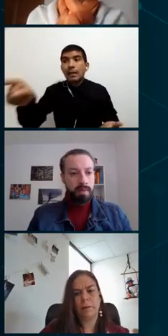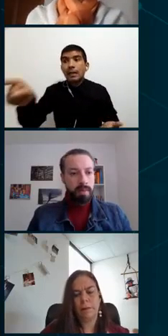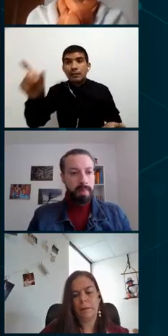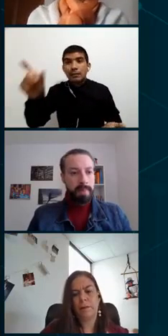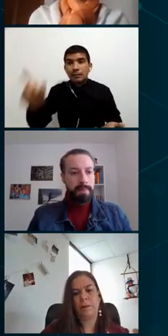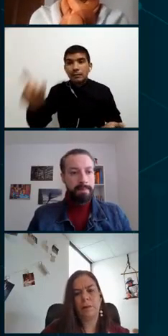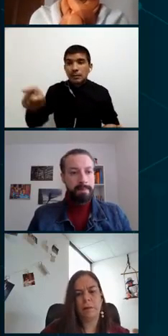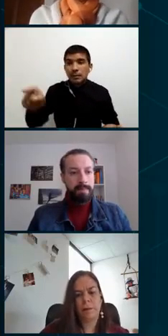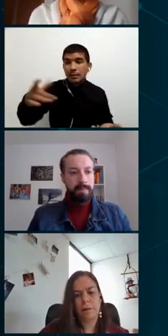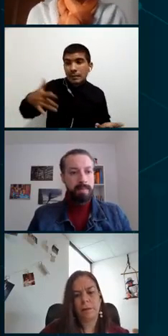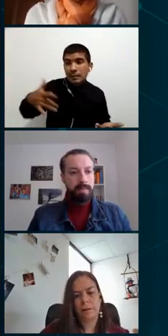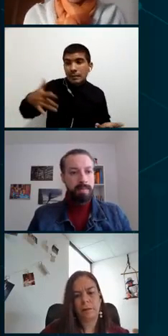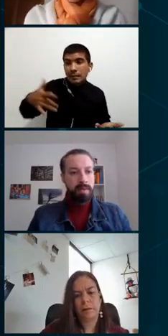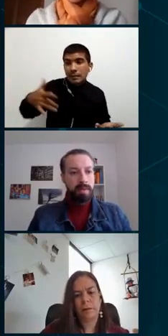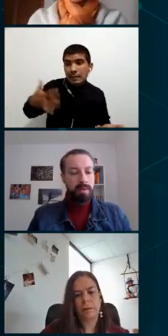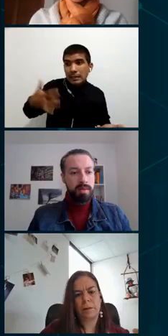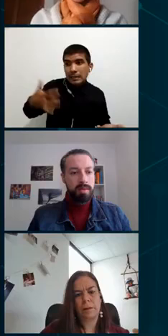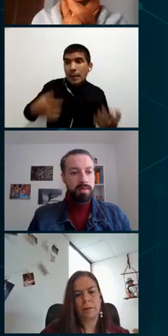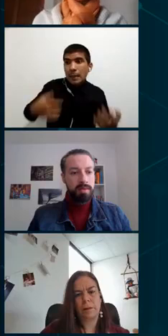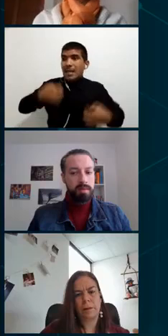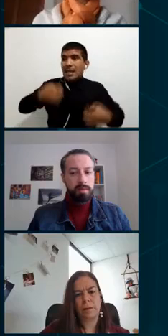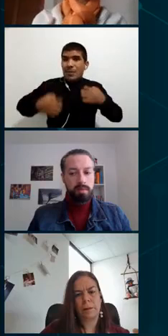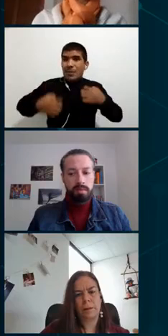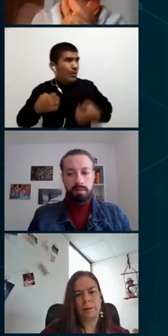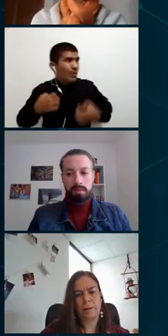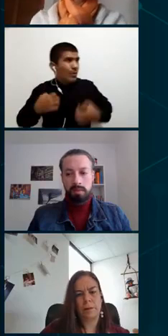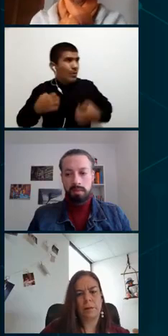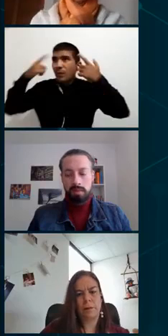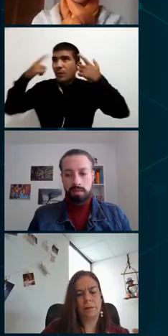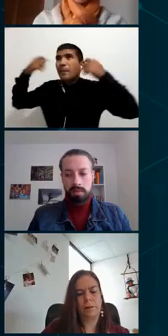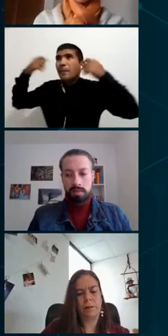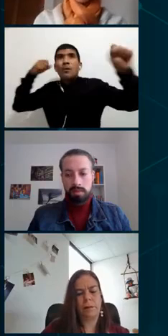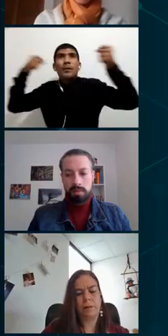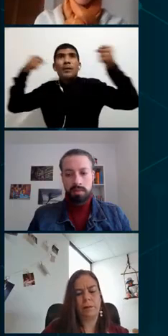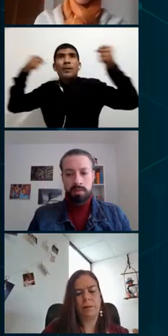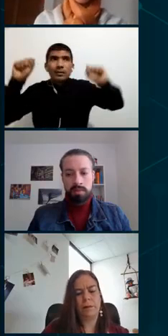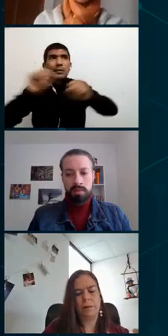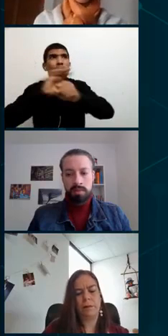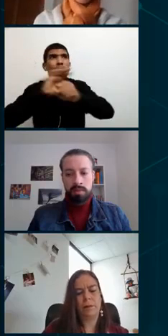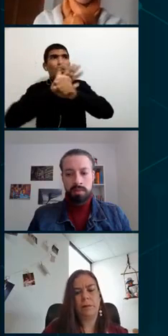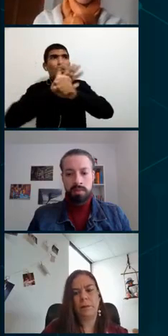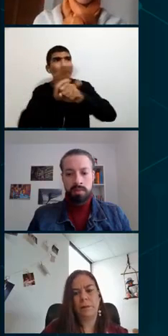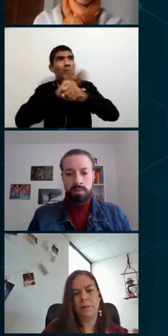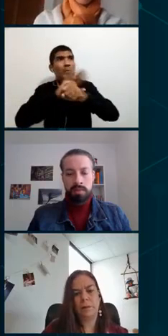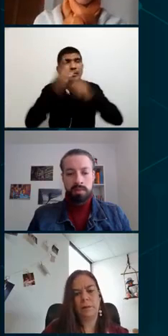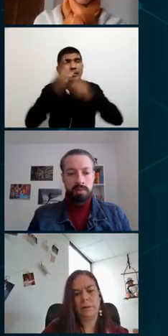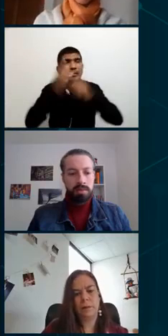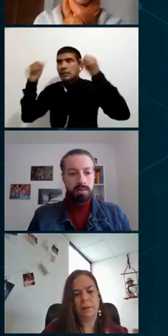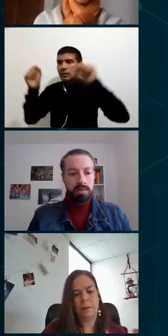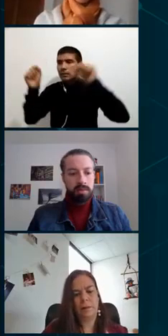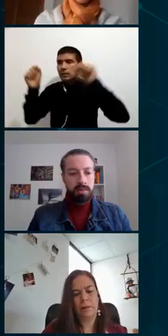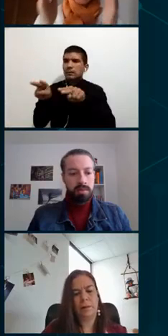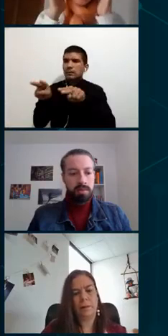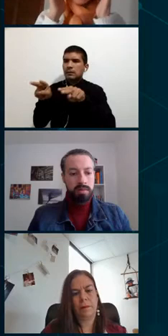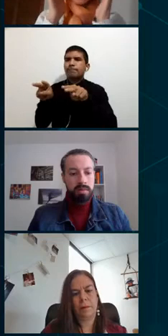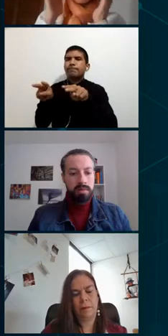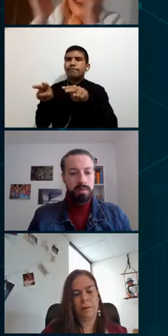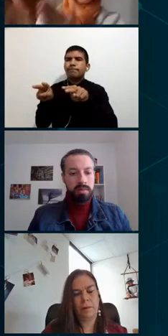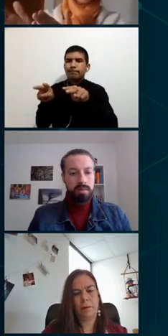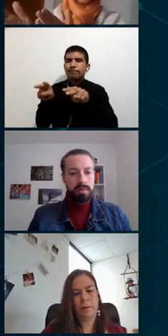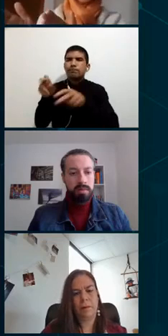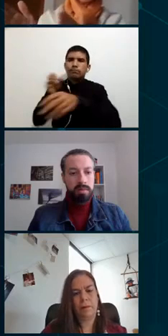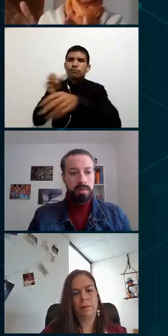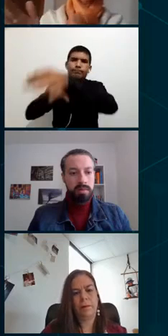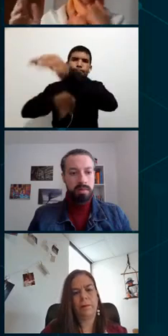Pero tenemos, esa es la tarea cuando llegamos a empatizar y cuando llegamos al campo, ¿listo? Tenemos que enfocarnos